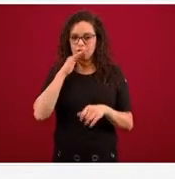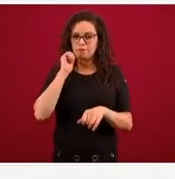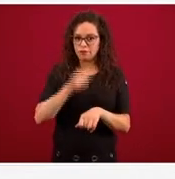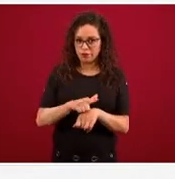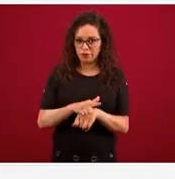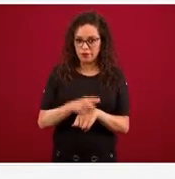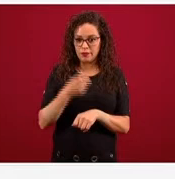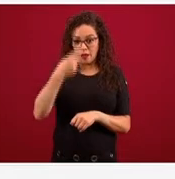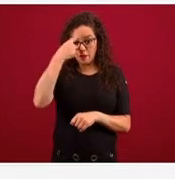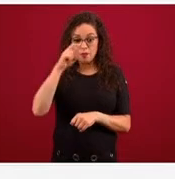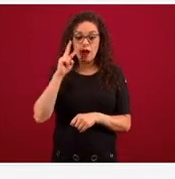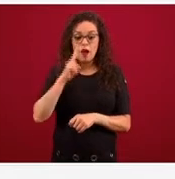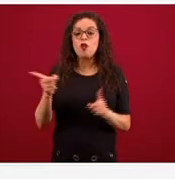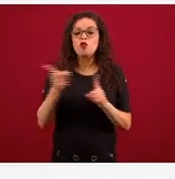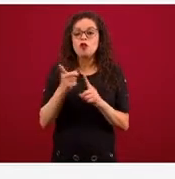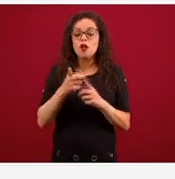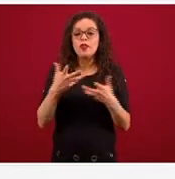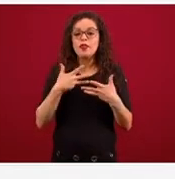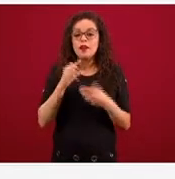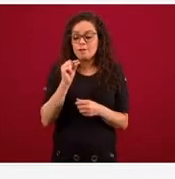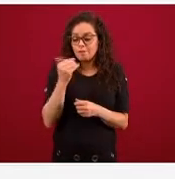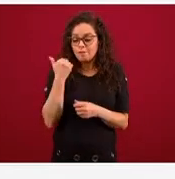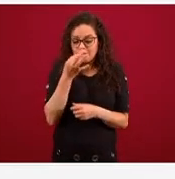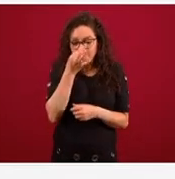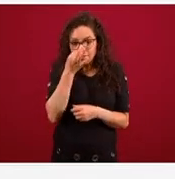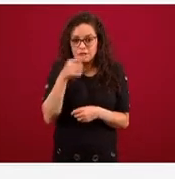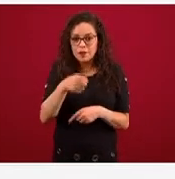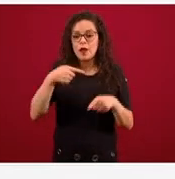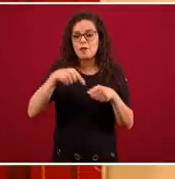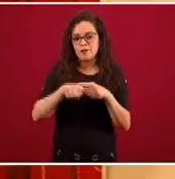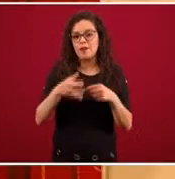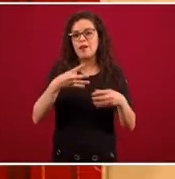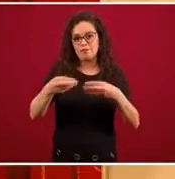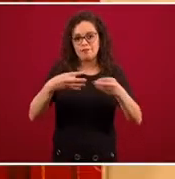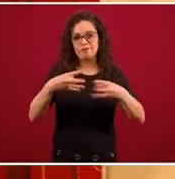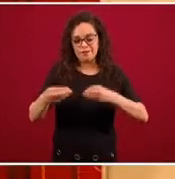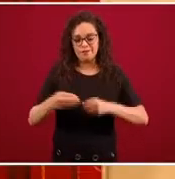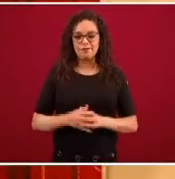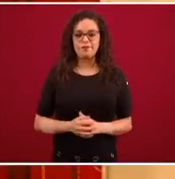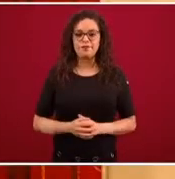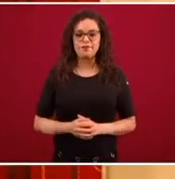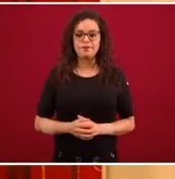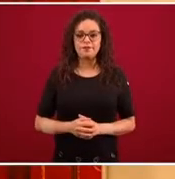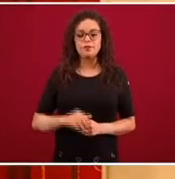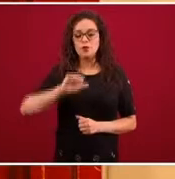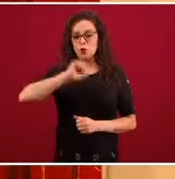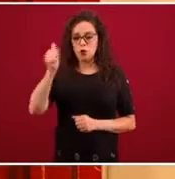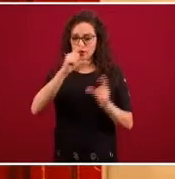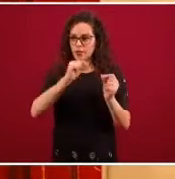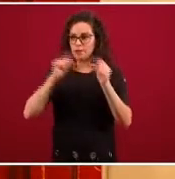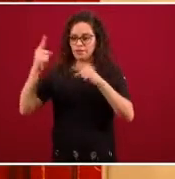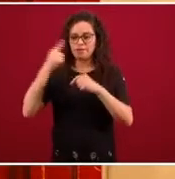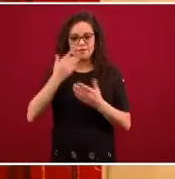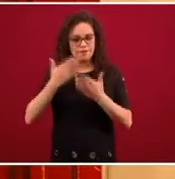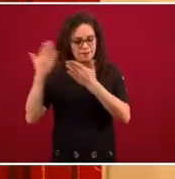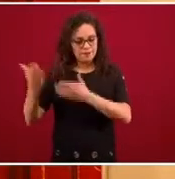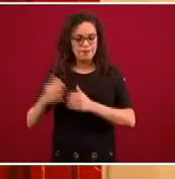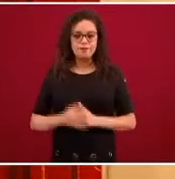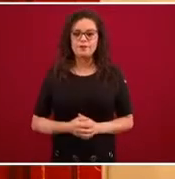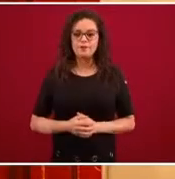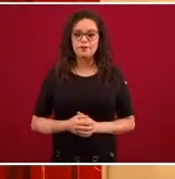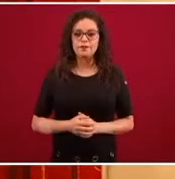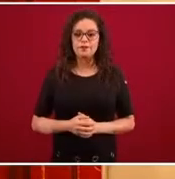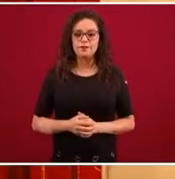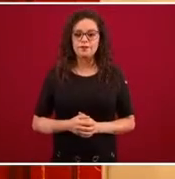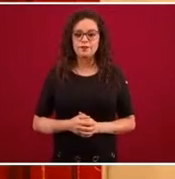la cases. transmisión más Let's reciente. go Si to vemos our la next siguiente slide. diapositiva, Now por we favor, have tenemos the same los mismos cases,